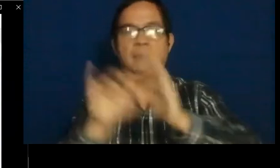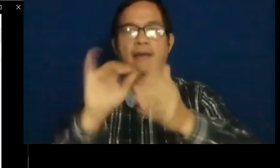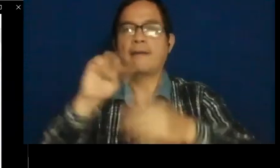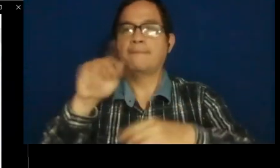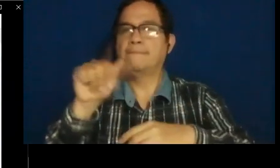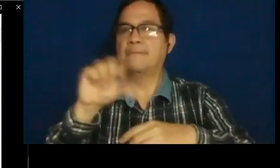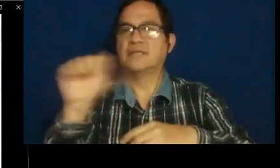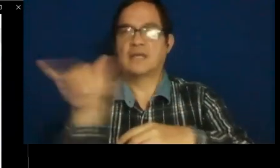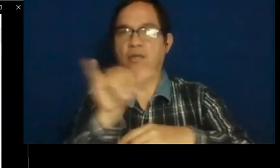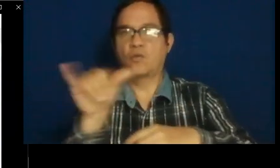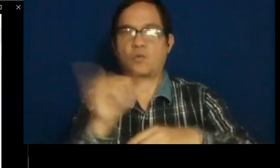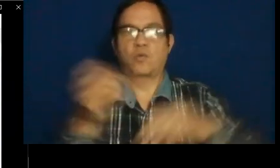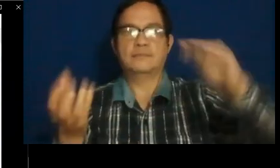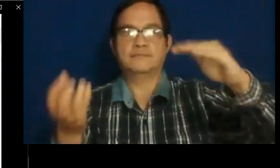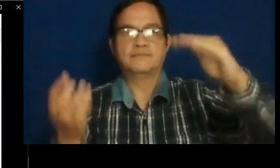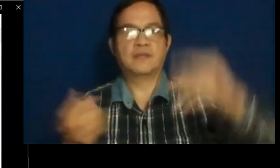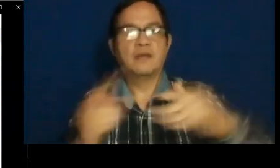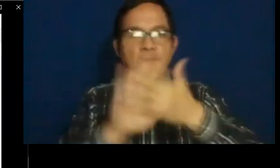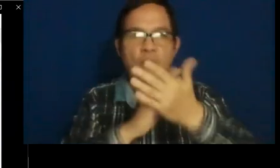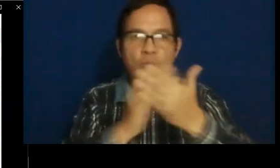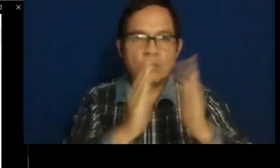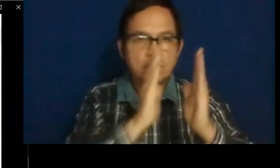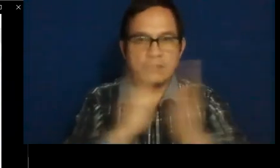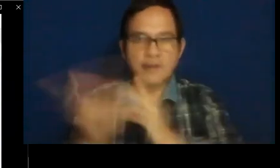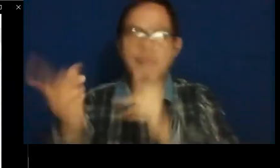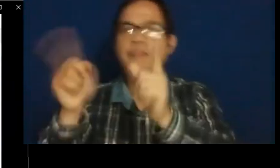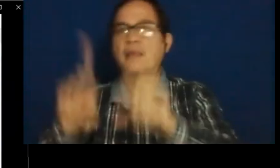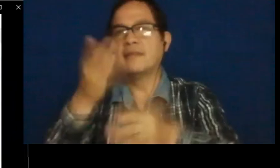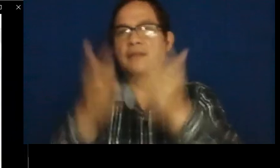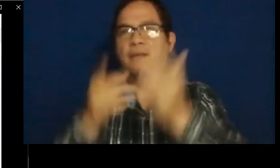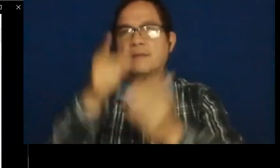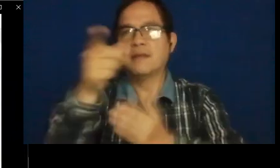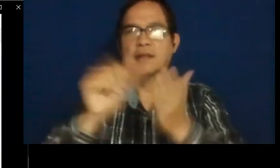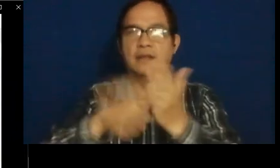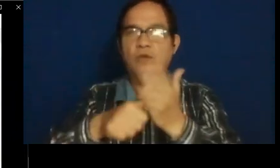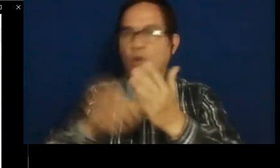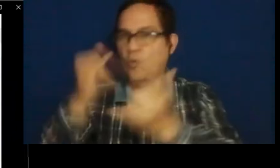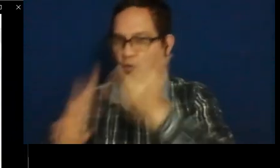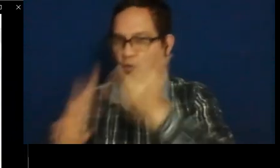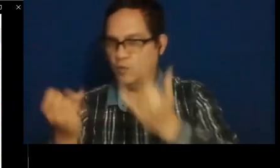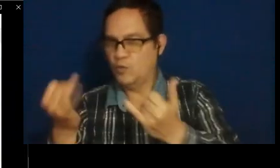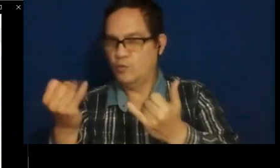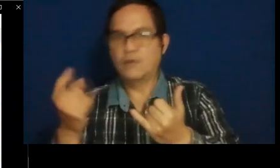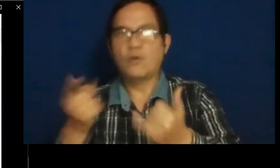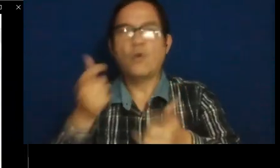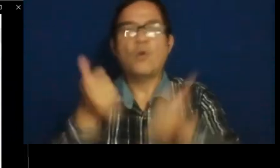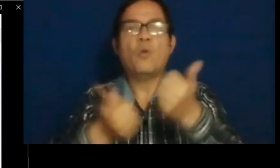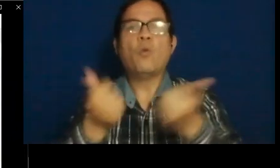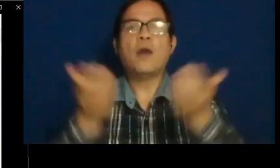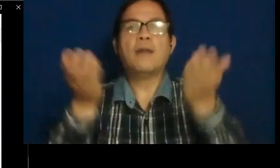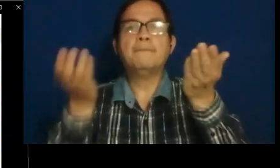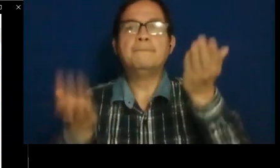tenemos una tabla también que va a discriminar de acuerdo a su número de cédula, al último dígito de su número de cédula, qué peso es el que va a